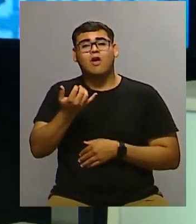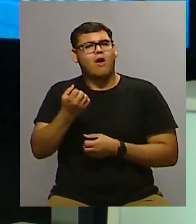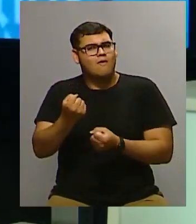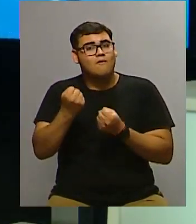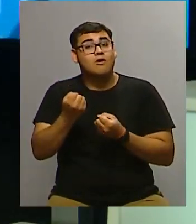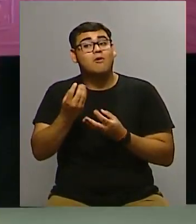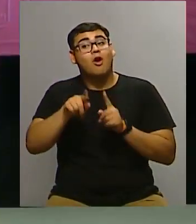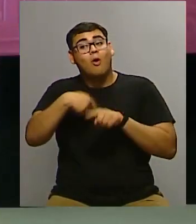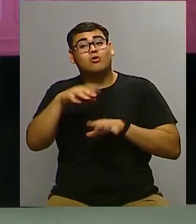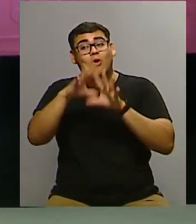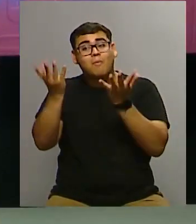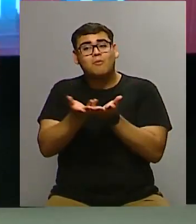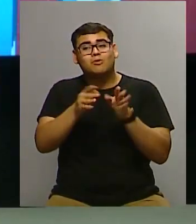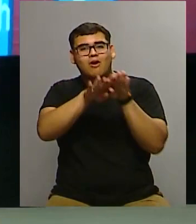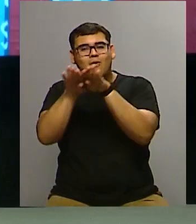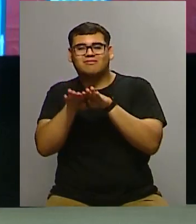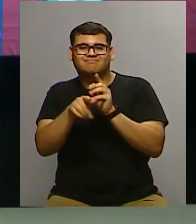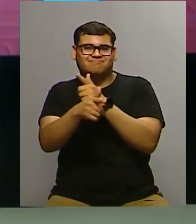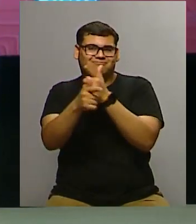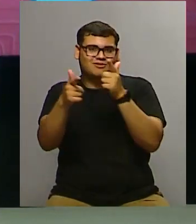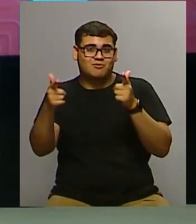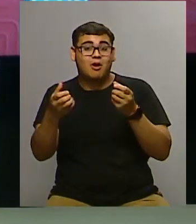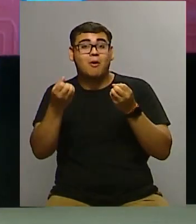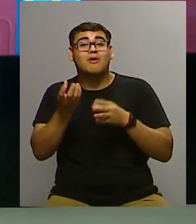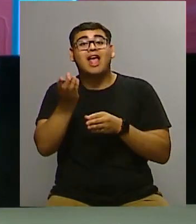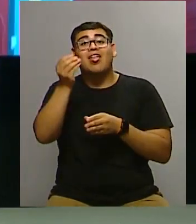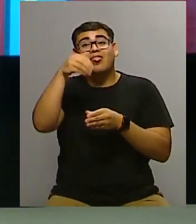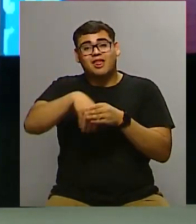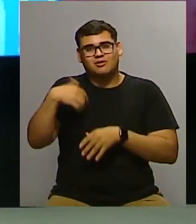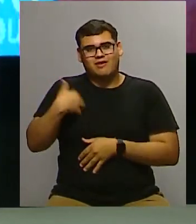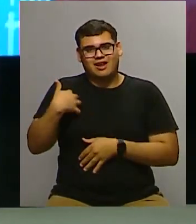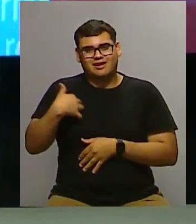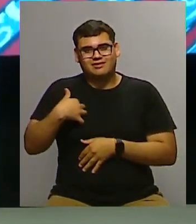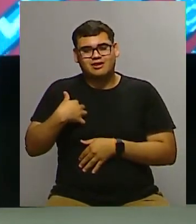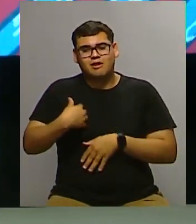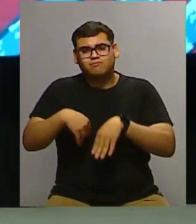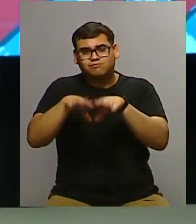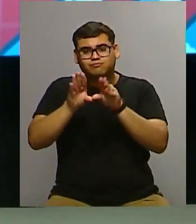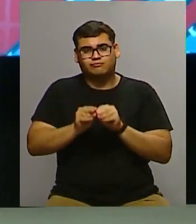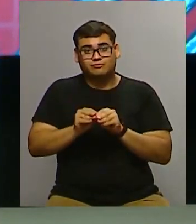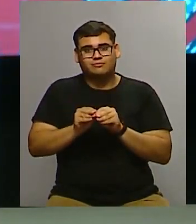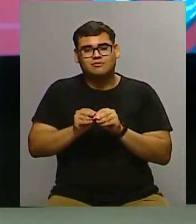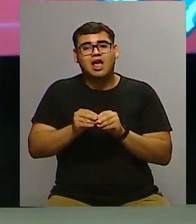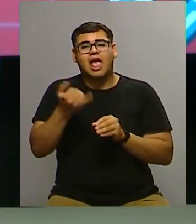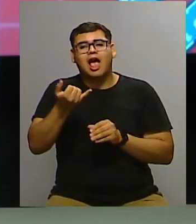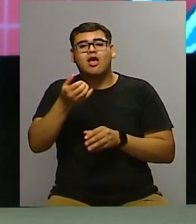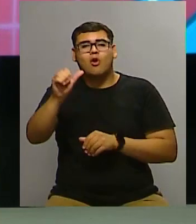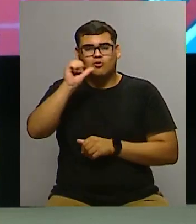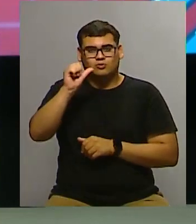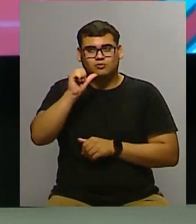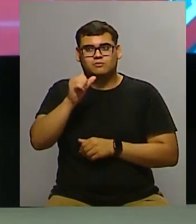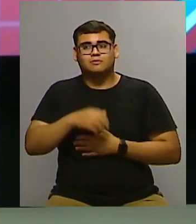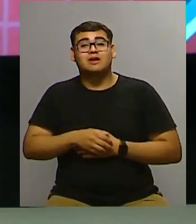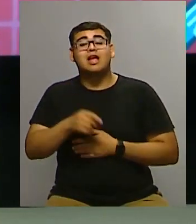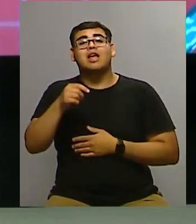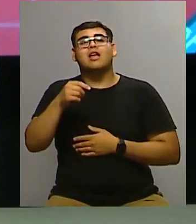vitiviniculturas del mundo tienen, que es la fortaleza del mercado interno. Nosotros de cada 4 botellas que vendemos, 3 vendemos